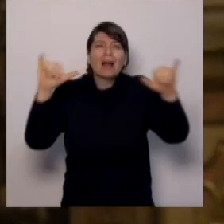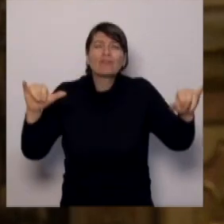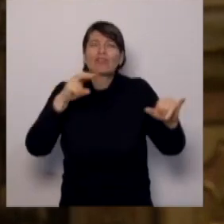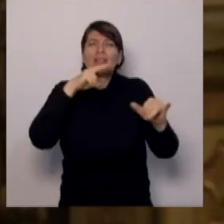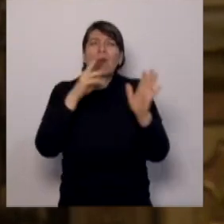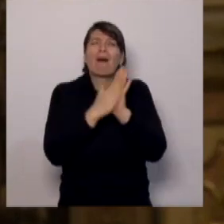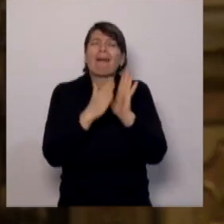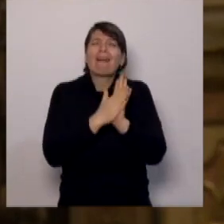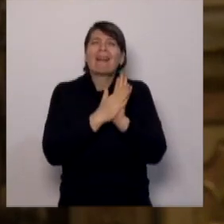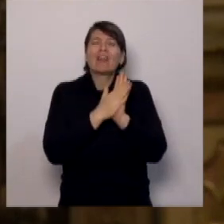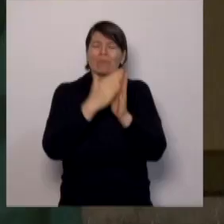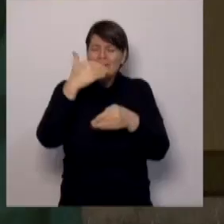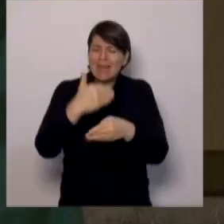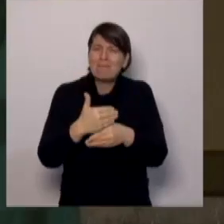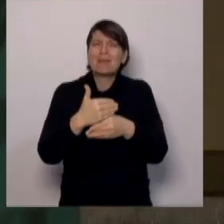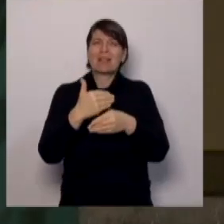del Evangelio.